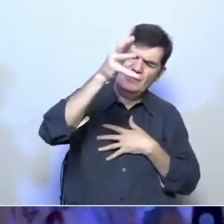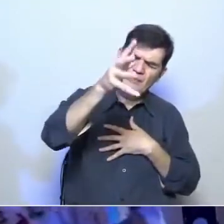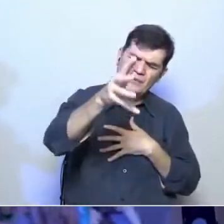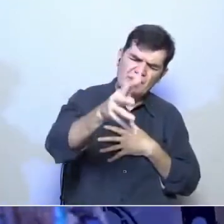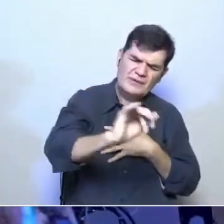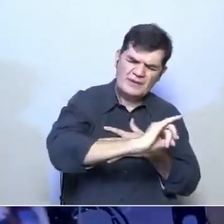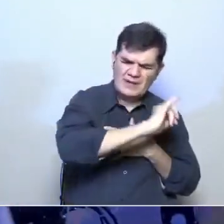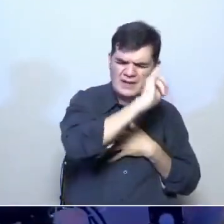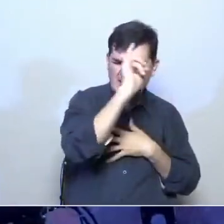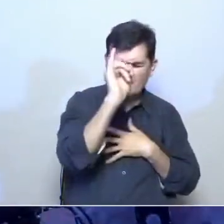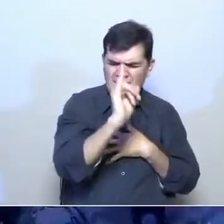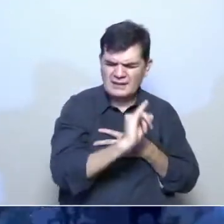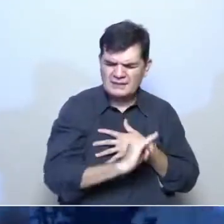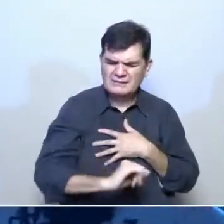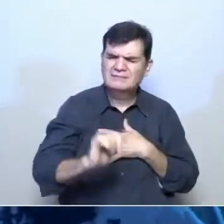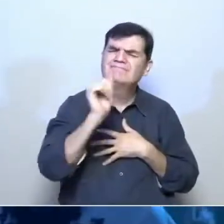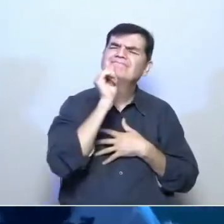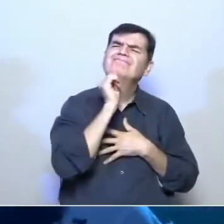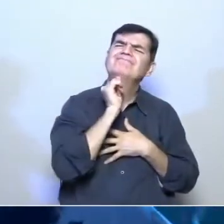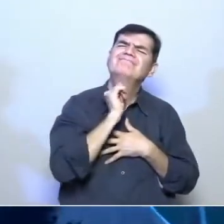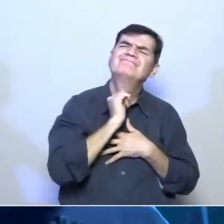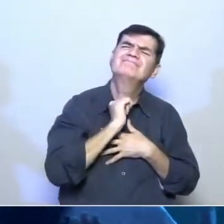Fuerte, fuerte.